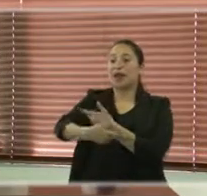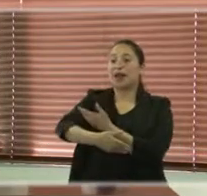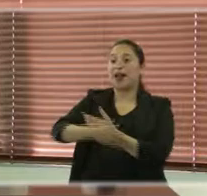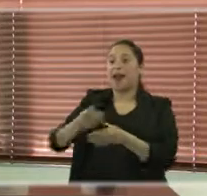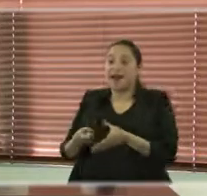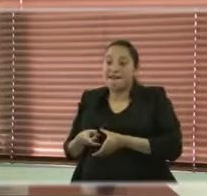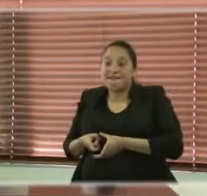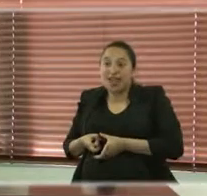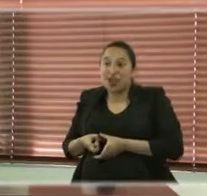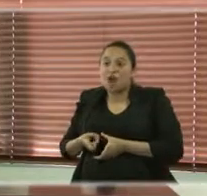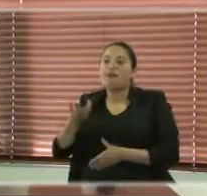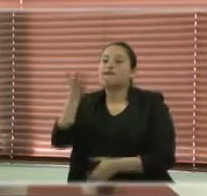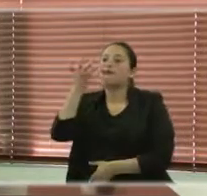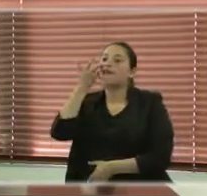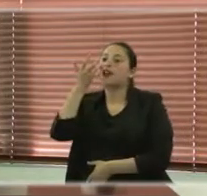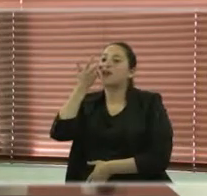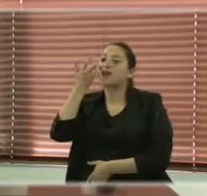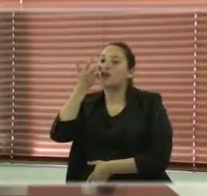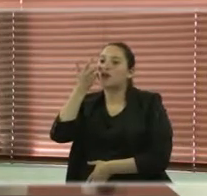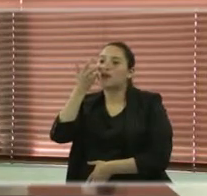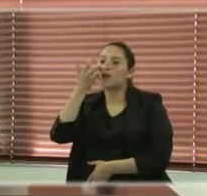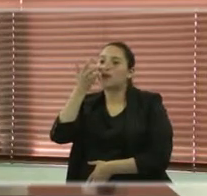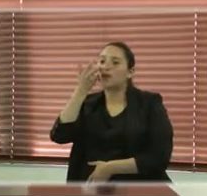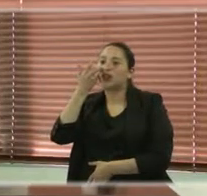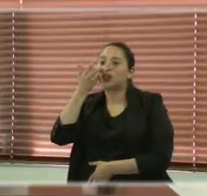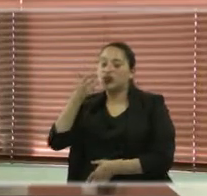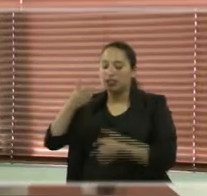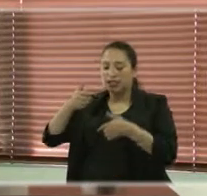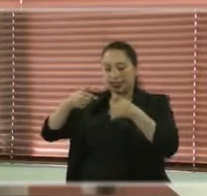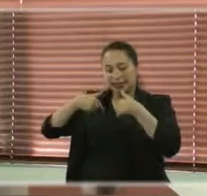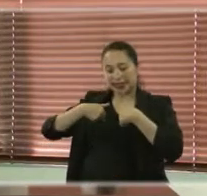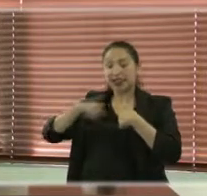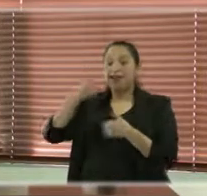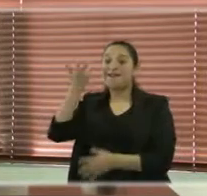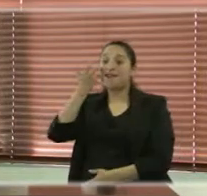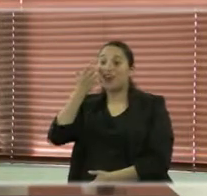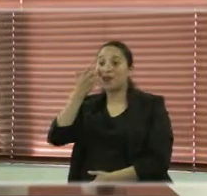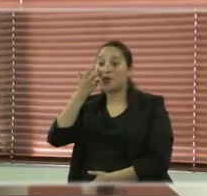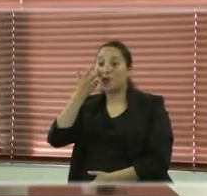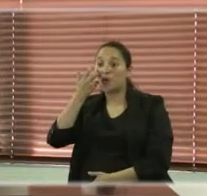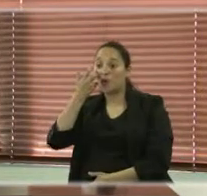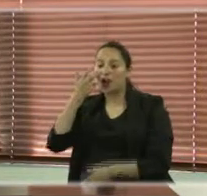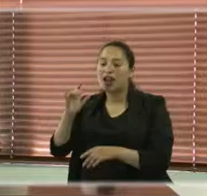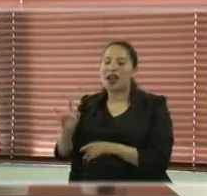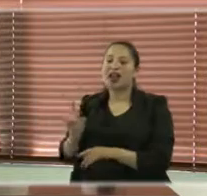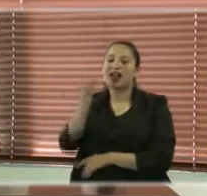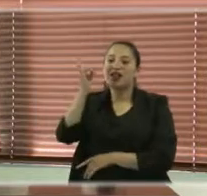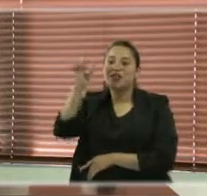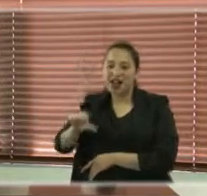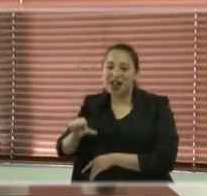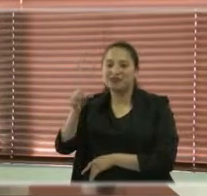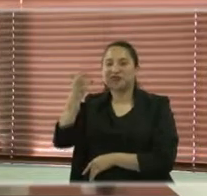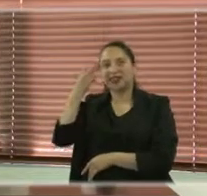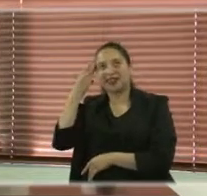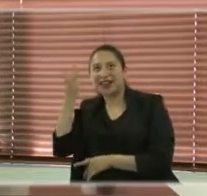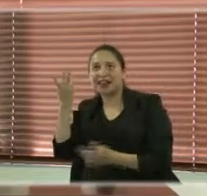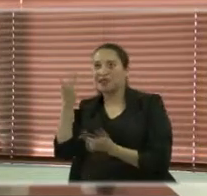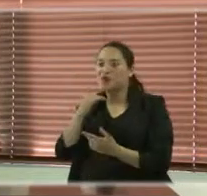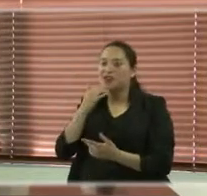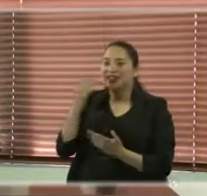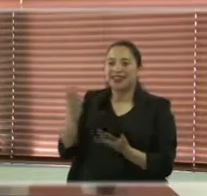y no no se está aquí en ningún momento haciendo un juicio